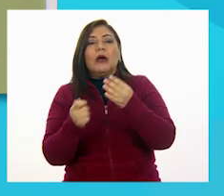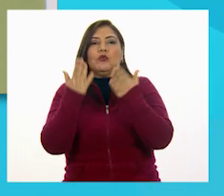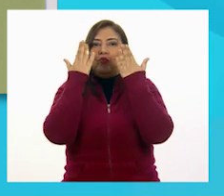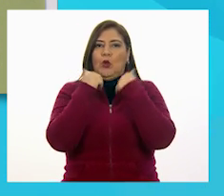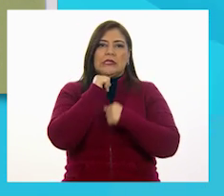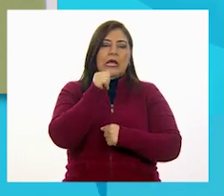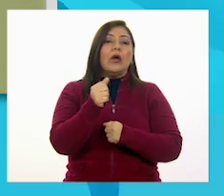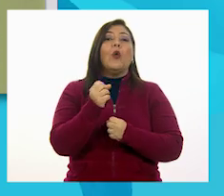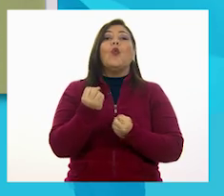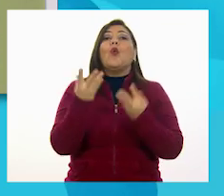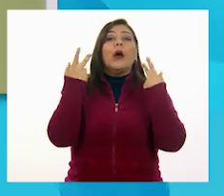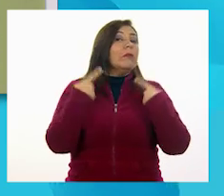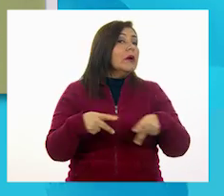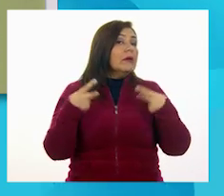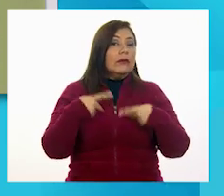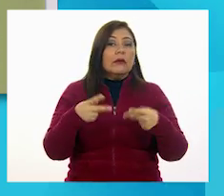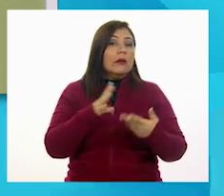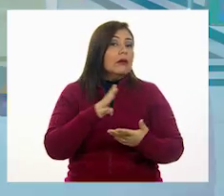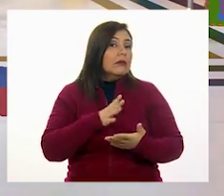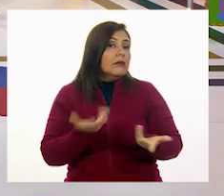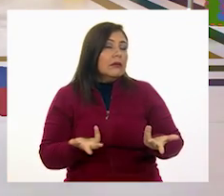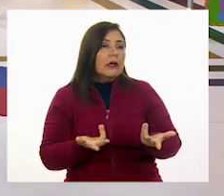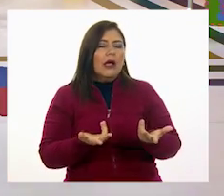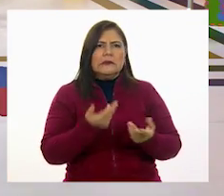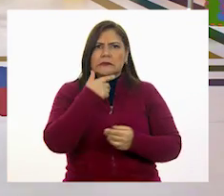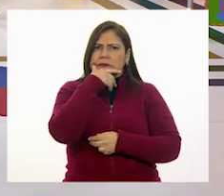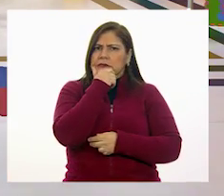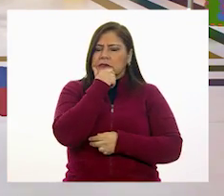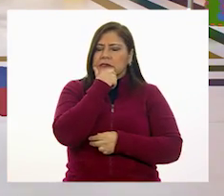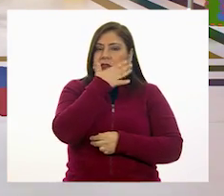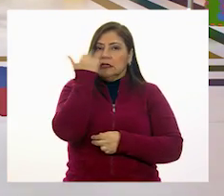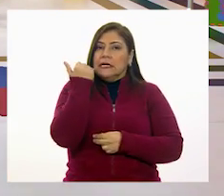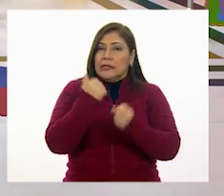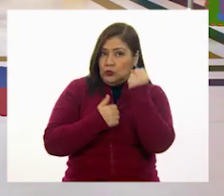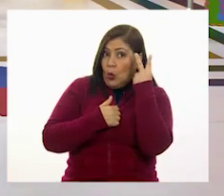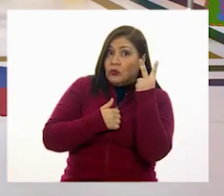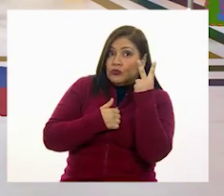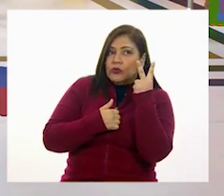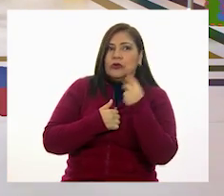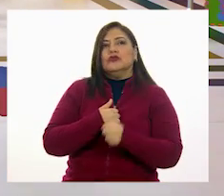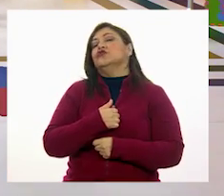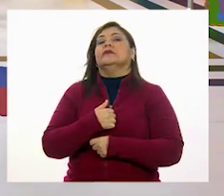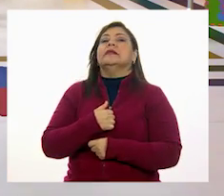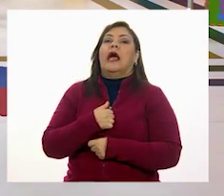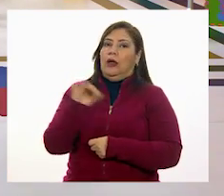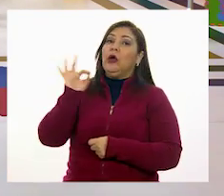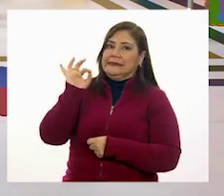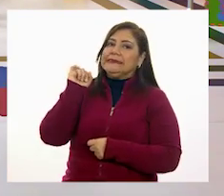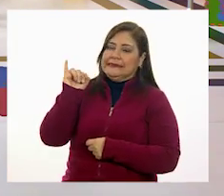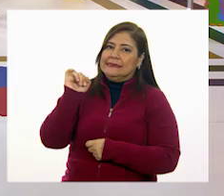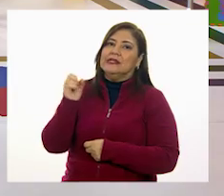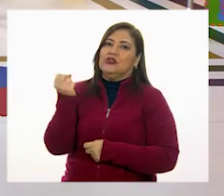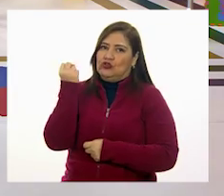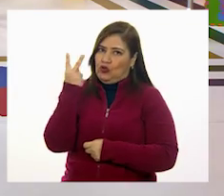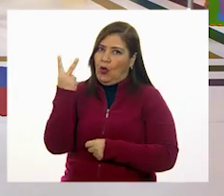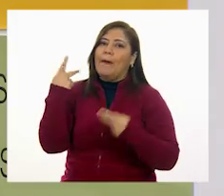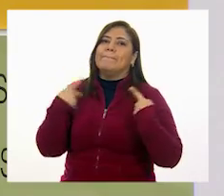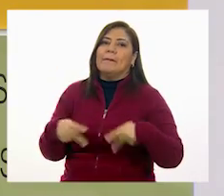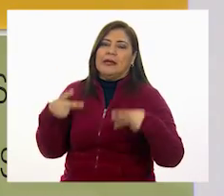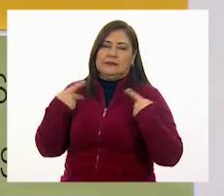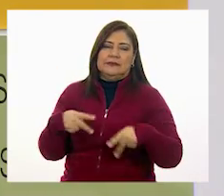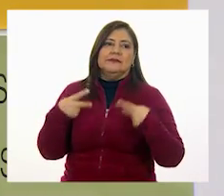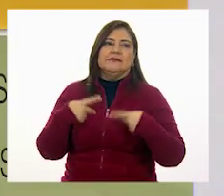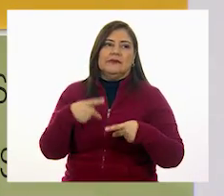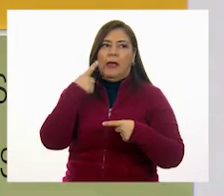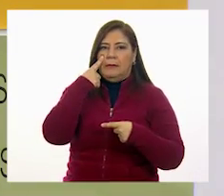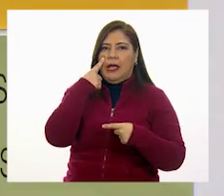hablando de que cuántas personas son. Ay, ¿quién sabe? ¿Podrían ser dos? No, exactamente, son dos. Y recuerden